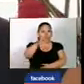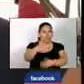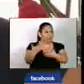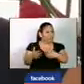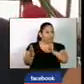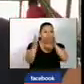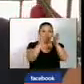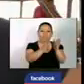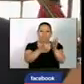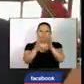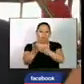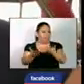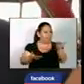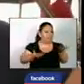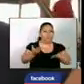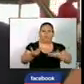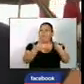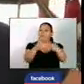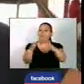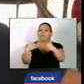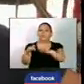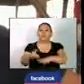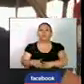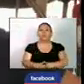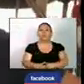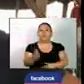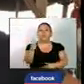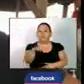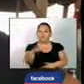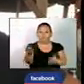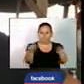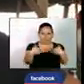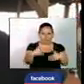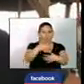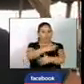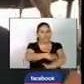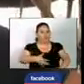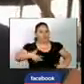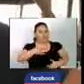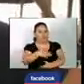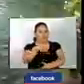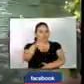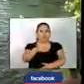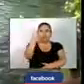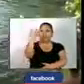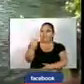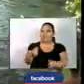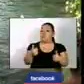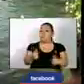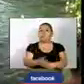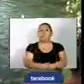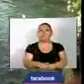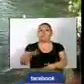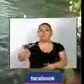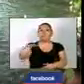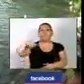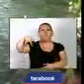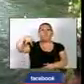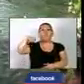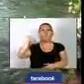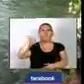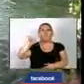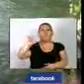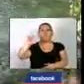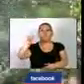para tenerles que de todo un poquito aquí para que vengan a disfrutar y a pasar el día bien Las Piletas de Cantón